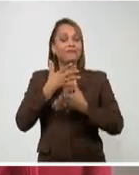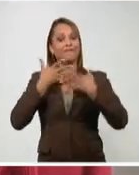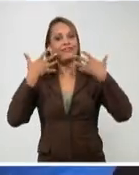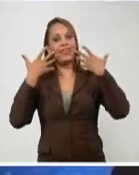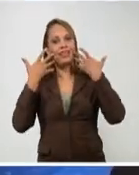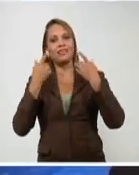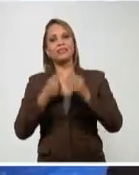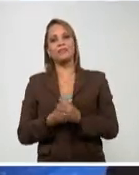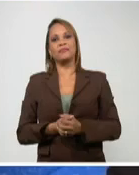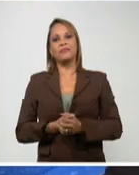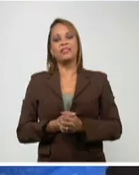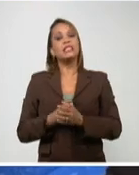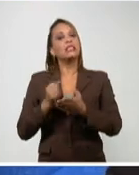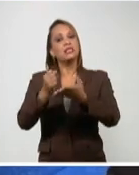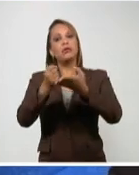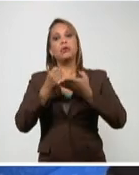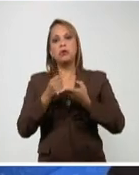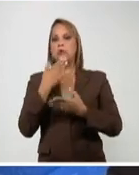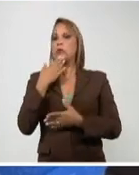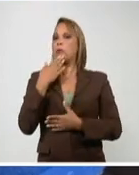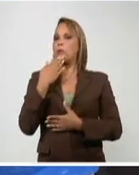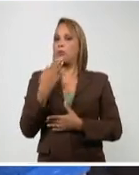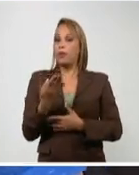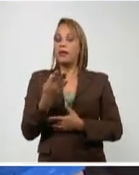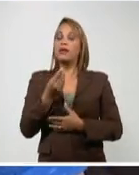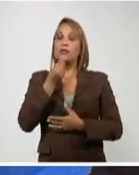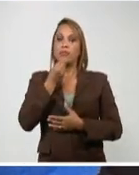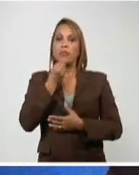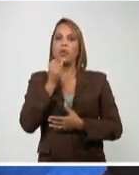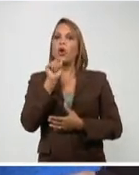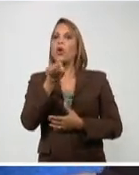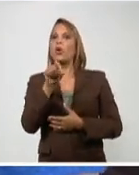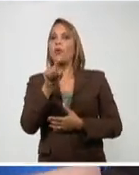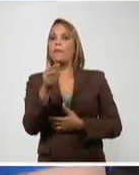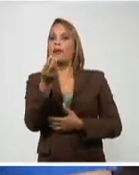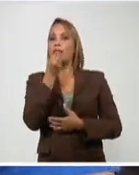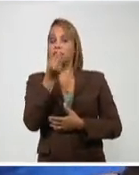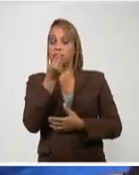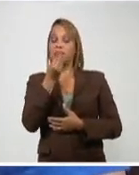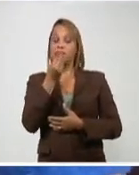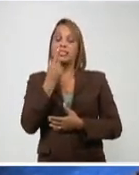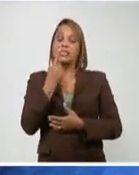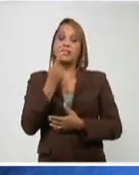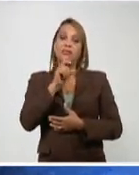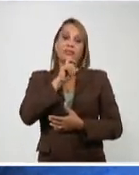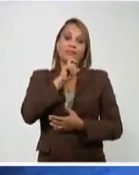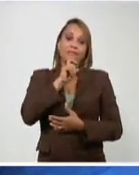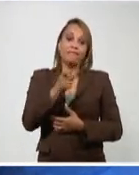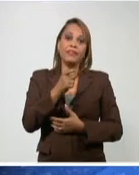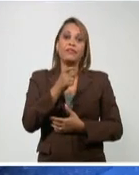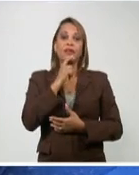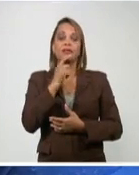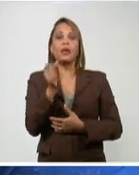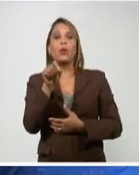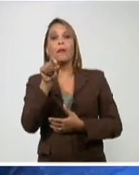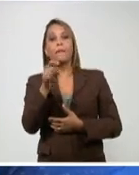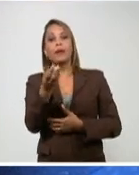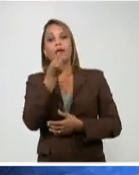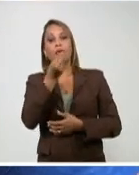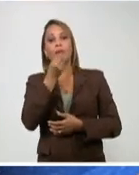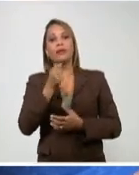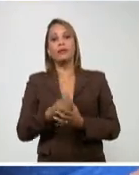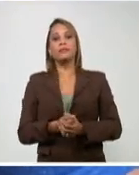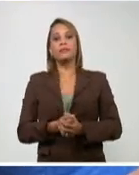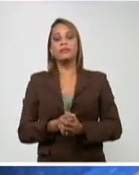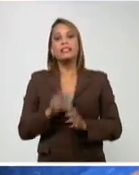con eso. Es una ayuda buena, que le puedo comprar sus alimentos, que me veía con mucha dificultad en comprar sus alimentos.